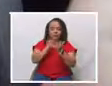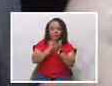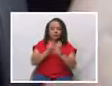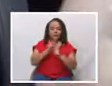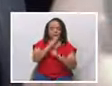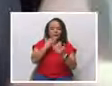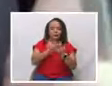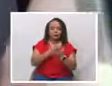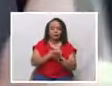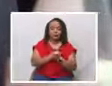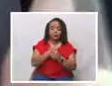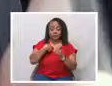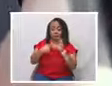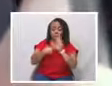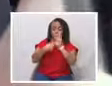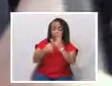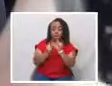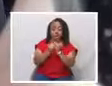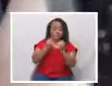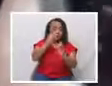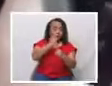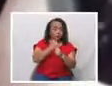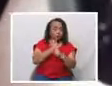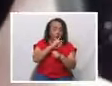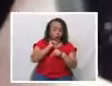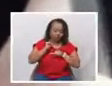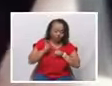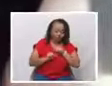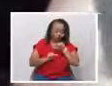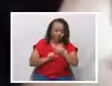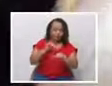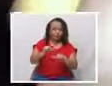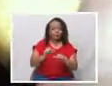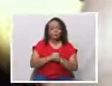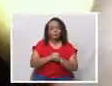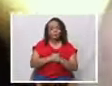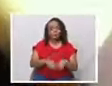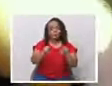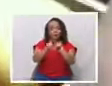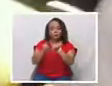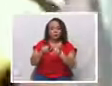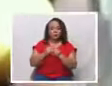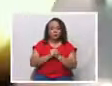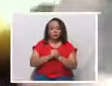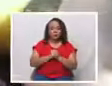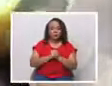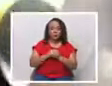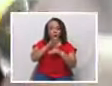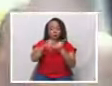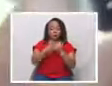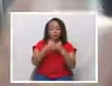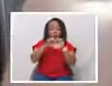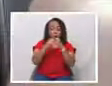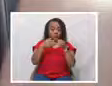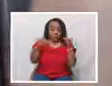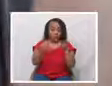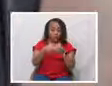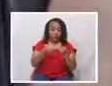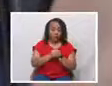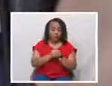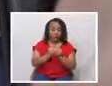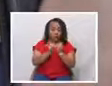bueno, yo demostré allá que con mucho trabajo y esfuerzo, aparte de que es todo un equipo que está